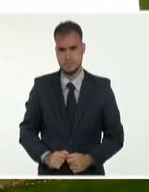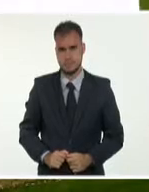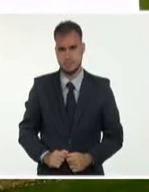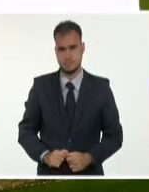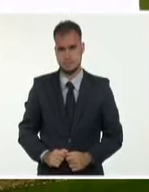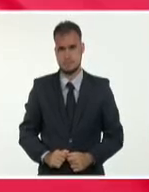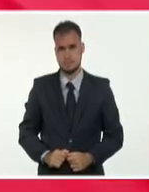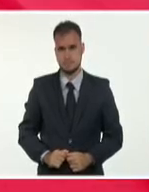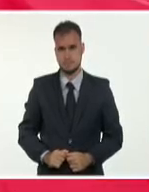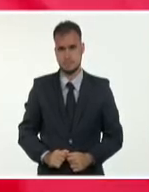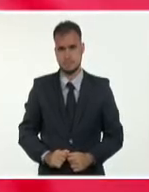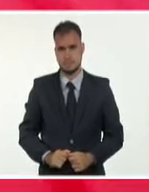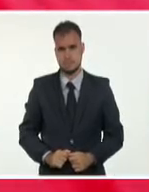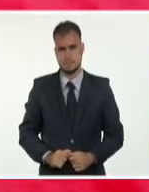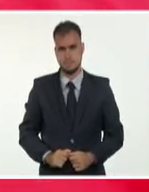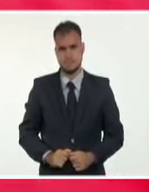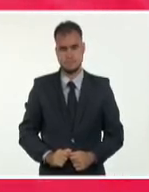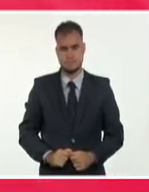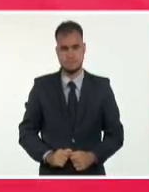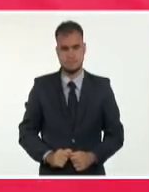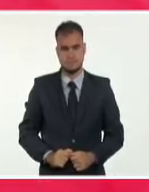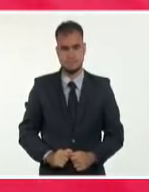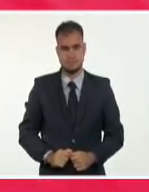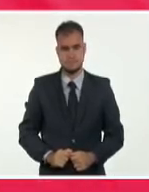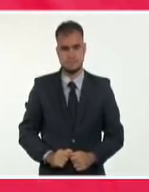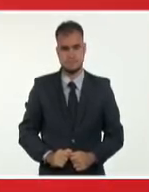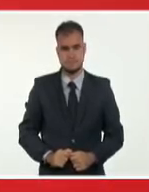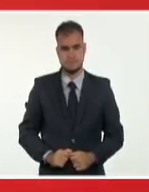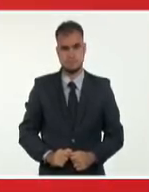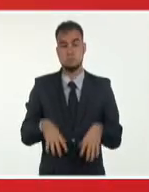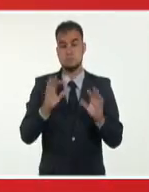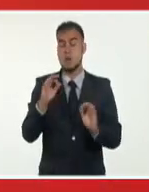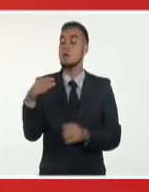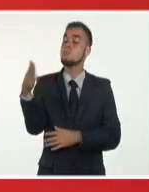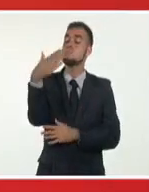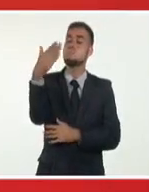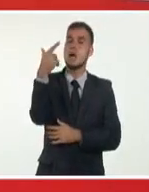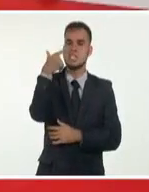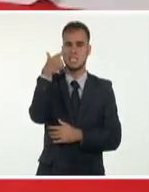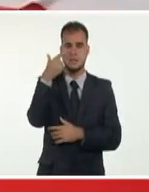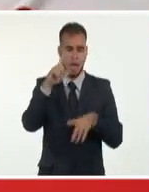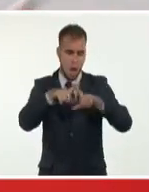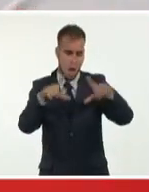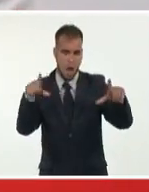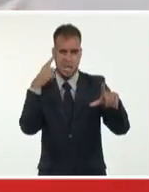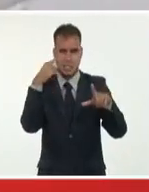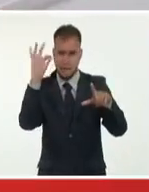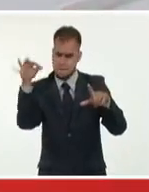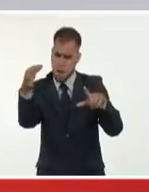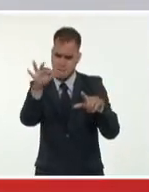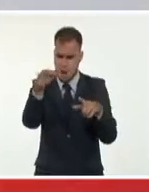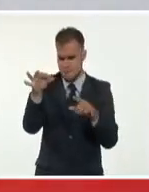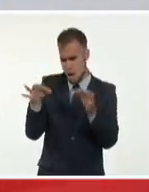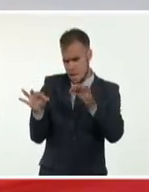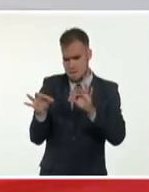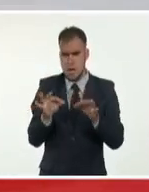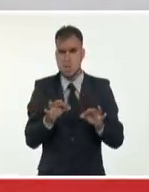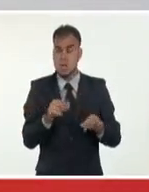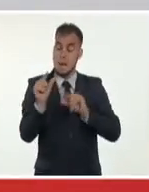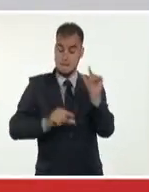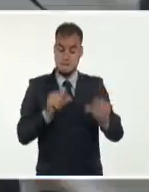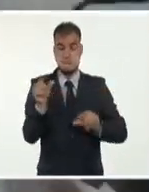esta vez el gesto de amor tomó la forma de la bandera patria en silencio se coció la hazaña mano a mano por amigos